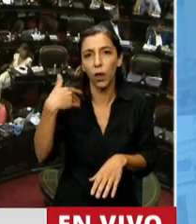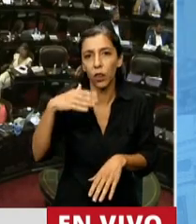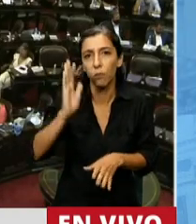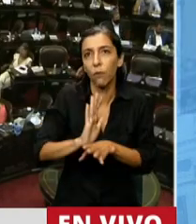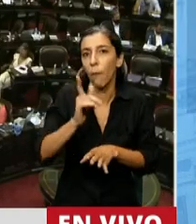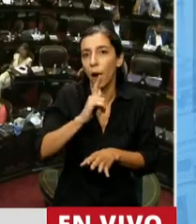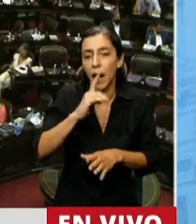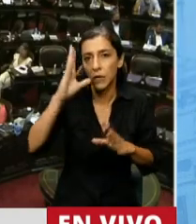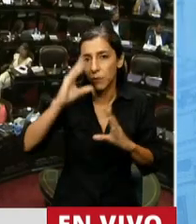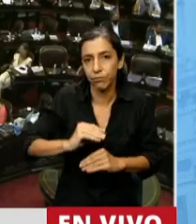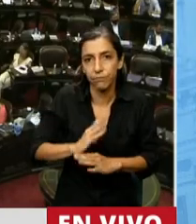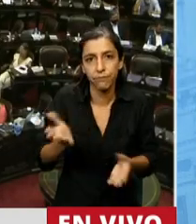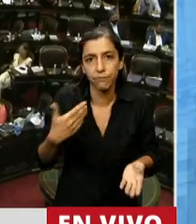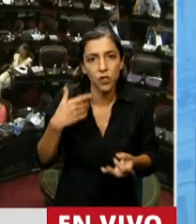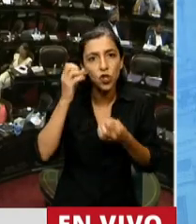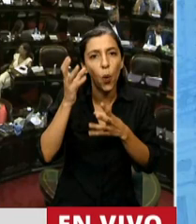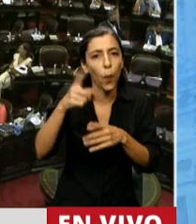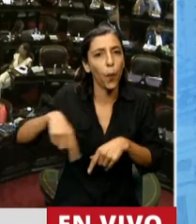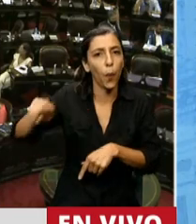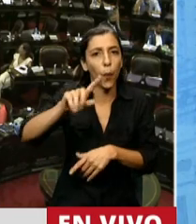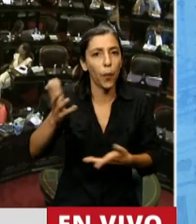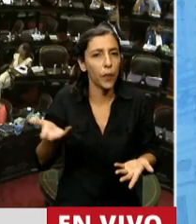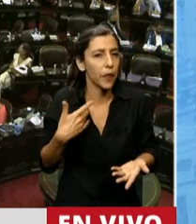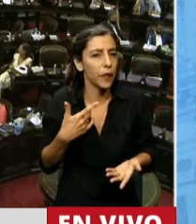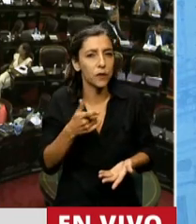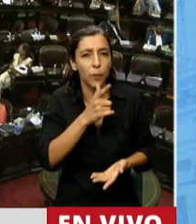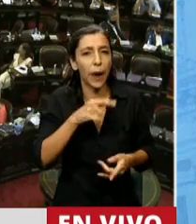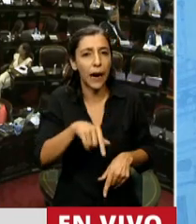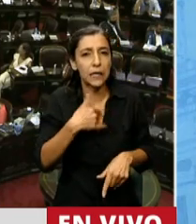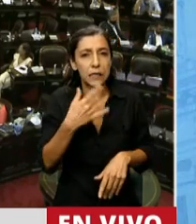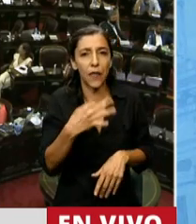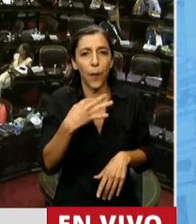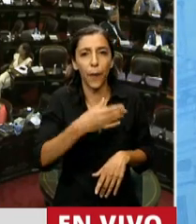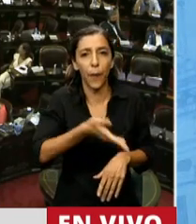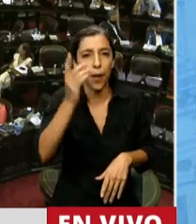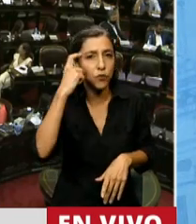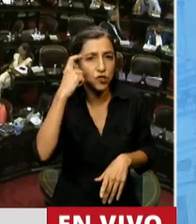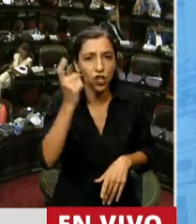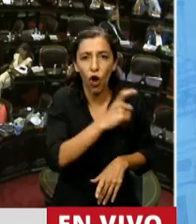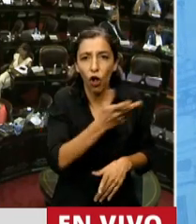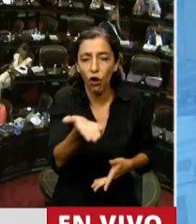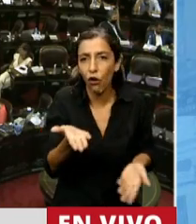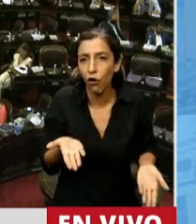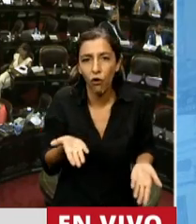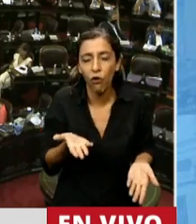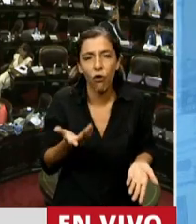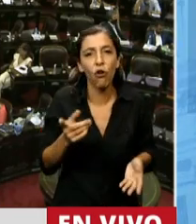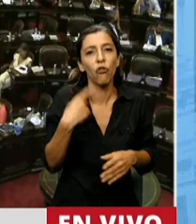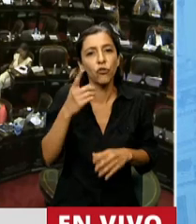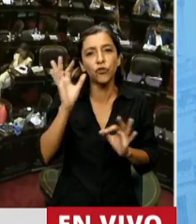que estamos escuchando acá. Si se han hecho las cosas tan bien con respecto al haber de los jubilados en el